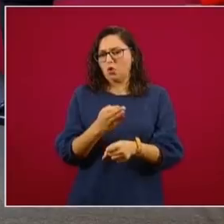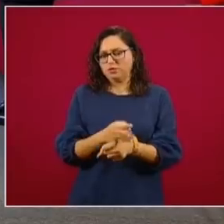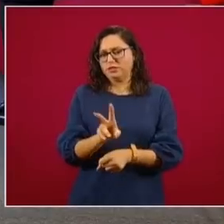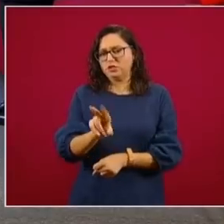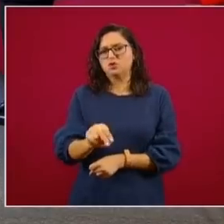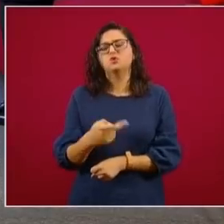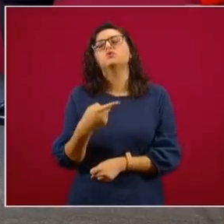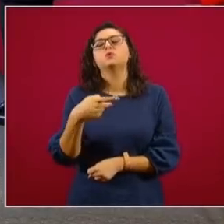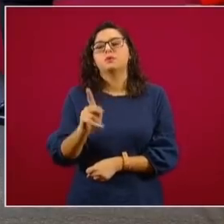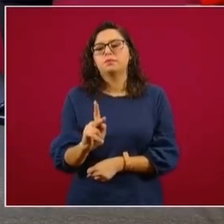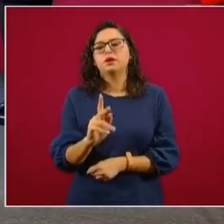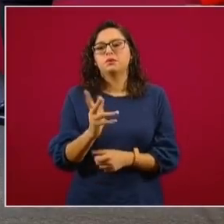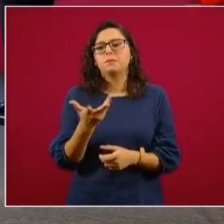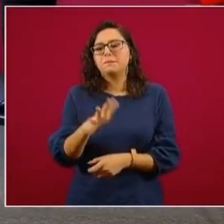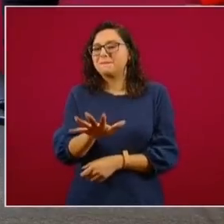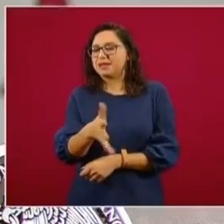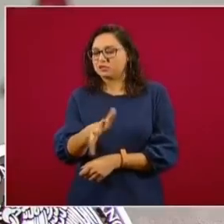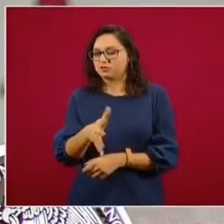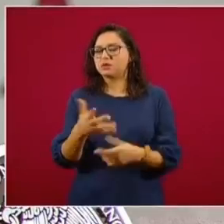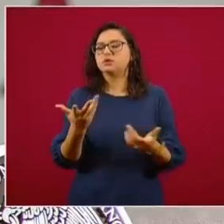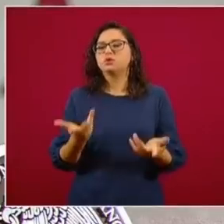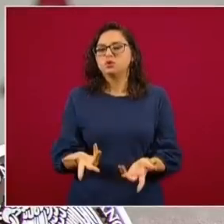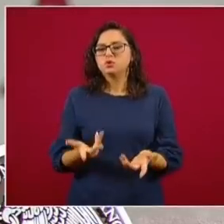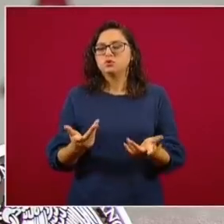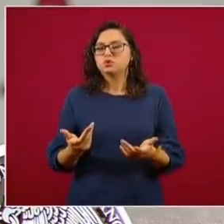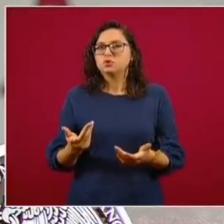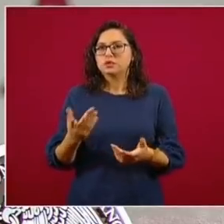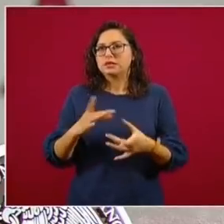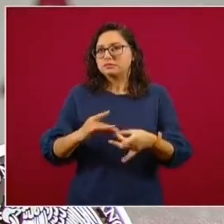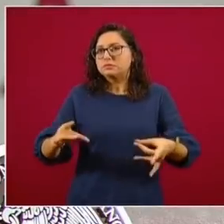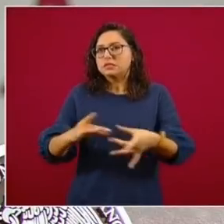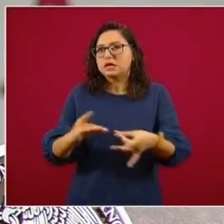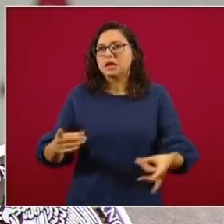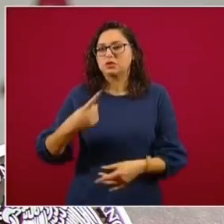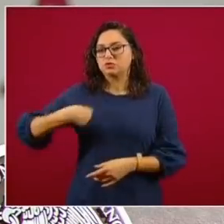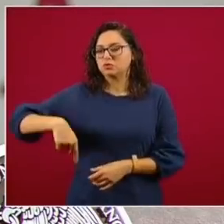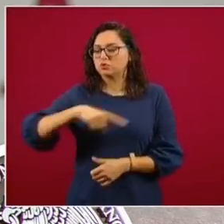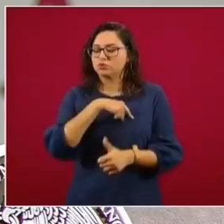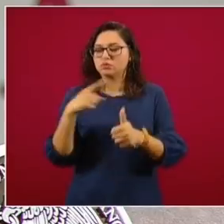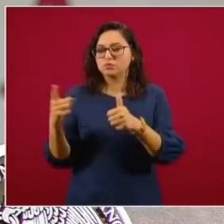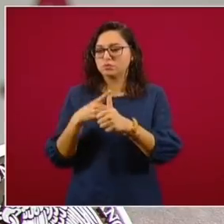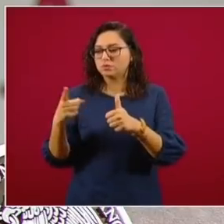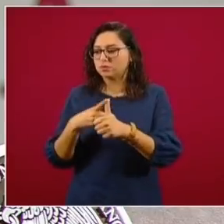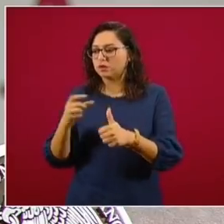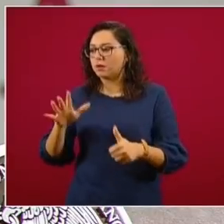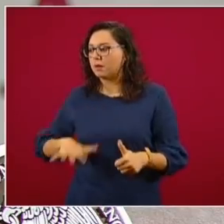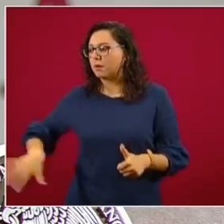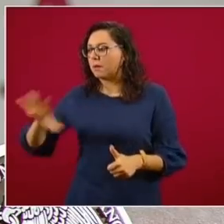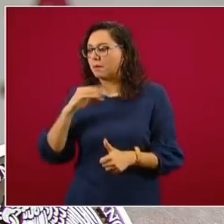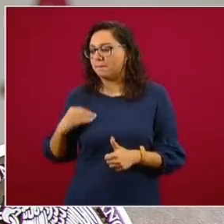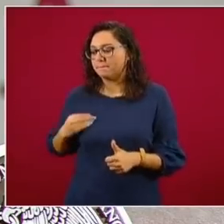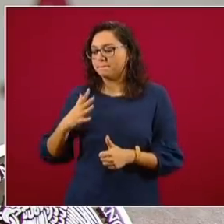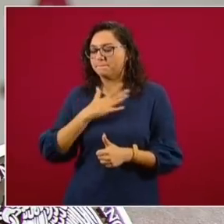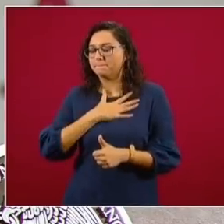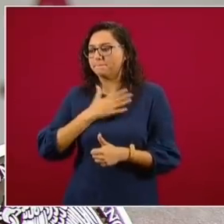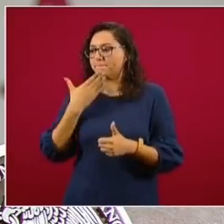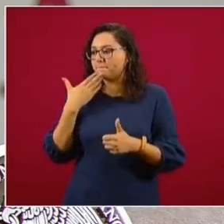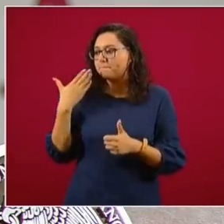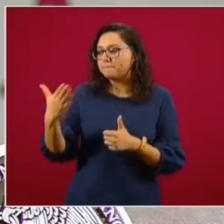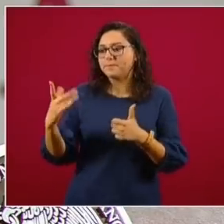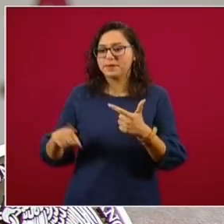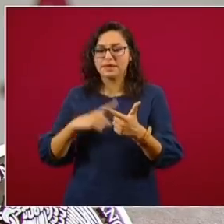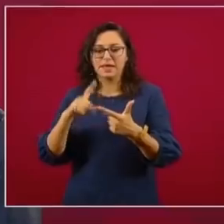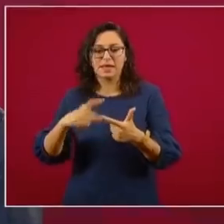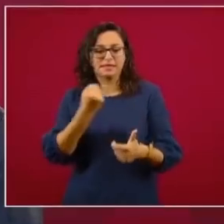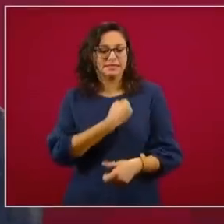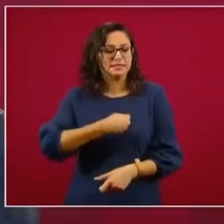idea, nosotros privilegiamos el gasto en bienestar, el gasto en salud, el gasto en inversión y el gasto en seguridad, pero eso